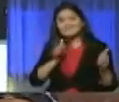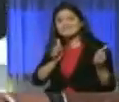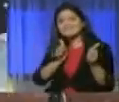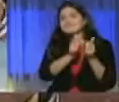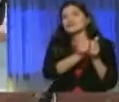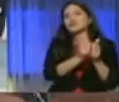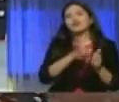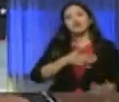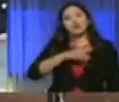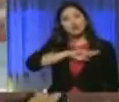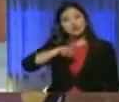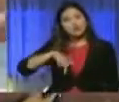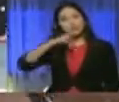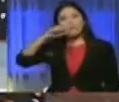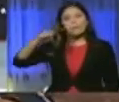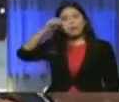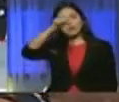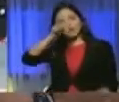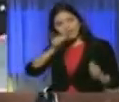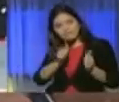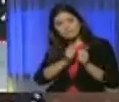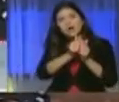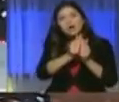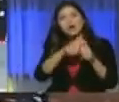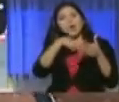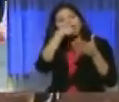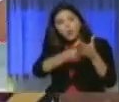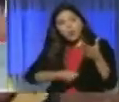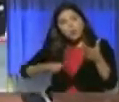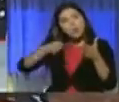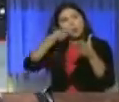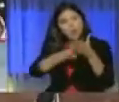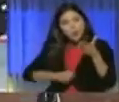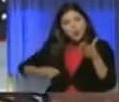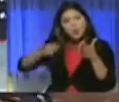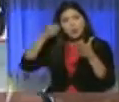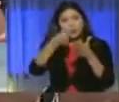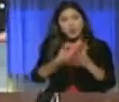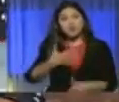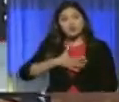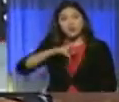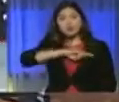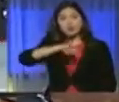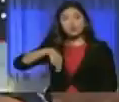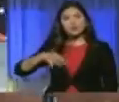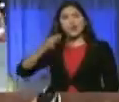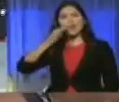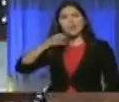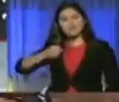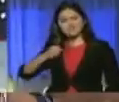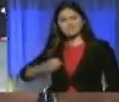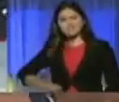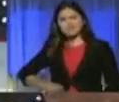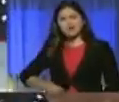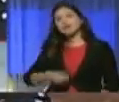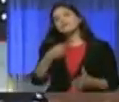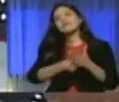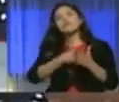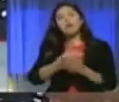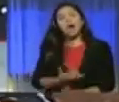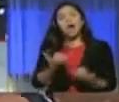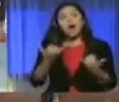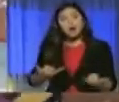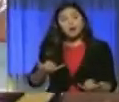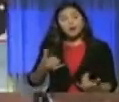seguir en la lucha, en la batalla constante. Nosotras las mujeres aguerridas, asumiendo esta